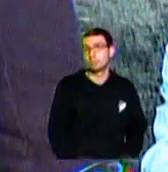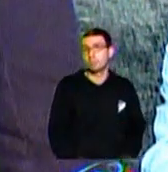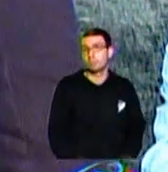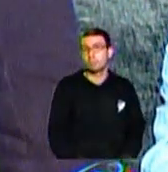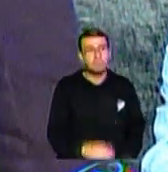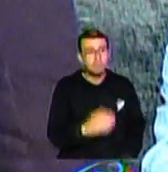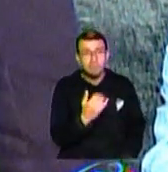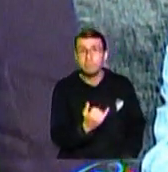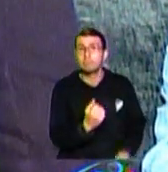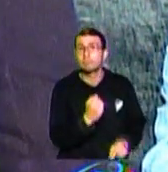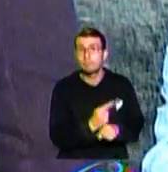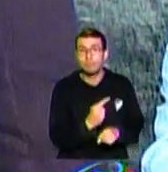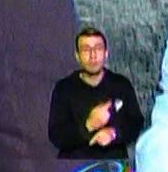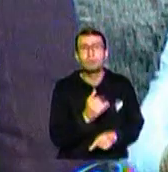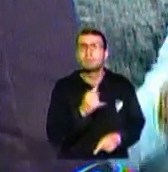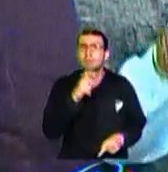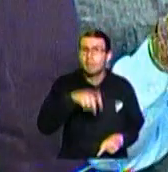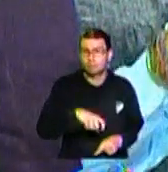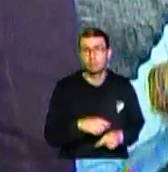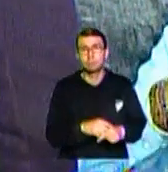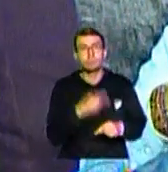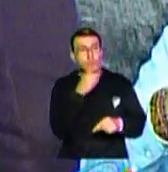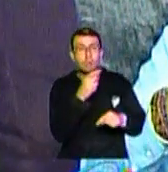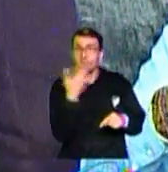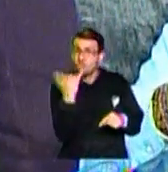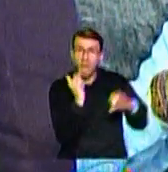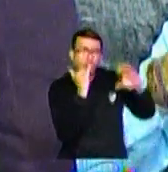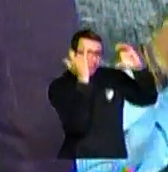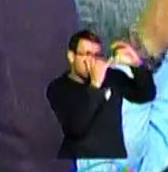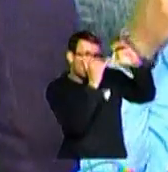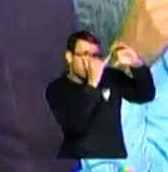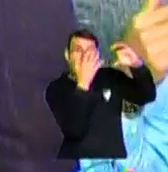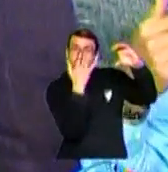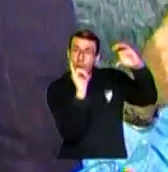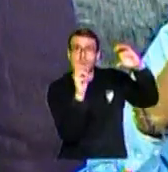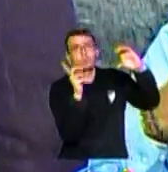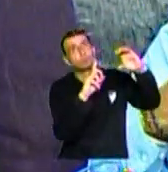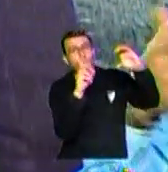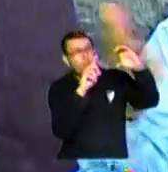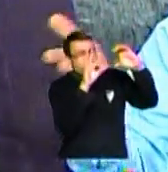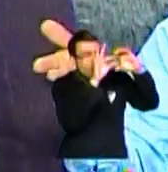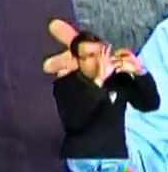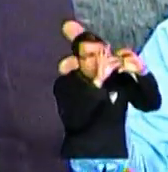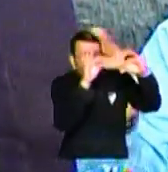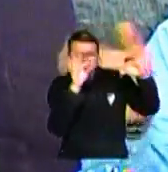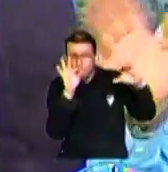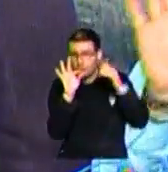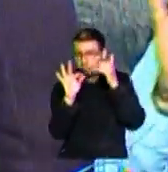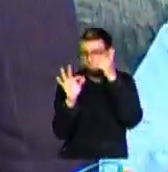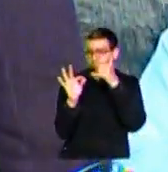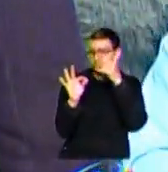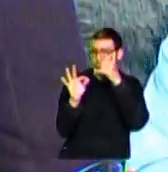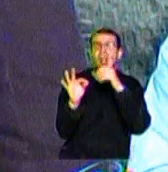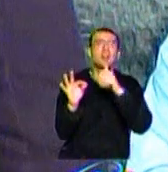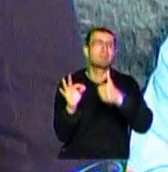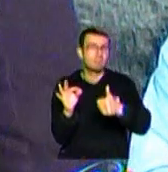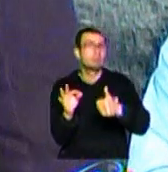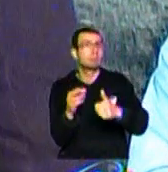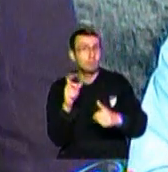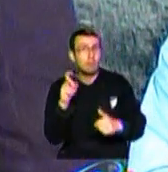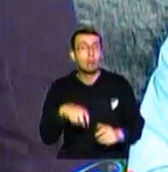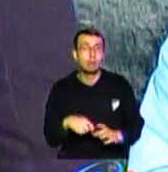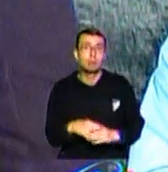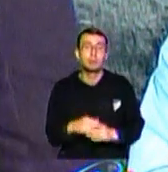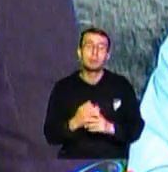citología con colposcopia, por favor, con colposcopia. Y como lo decía el doctor Alejandro, en la época en que estamos, negarle a una persona una